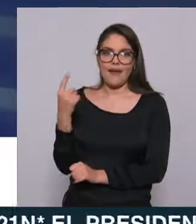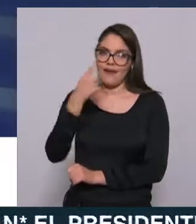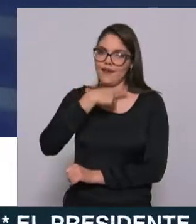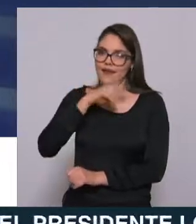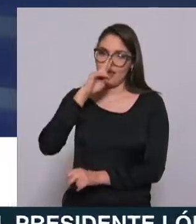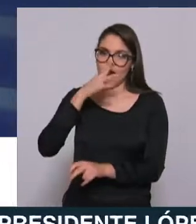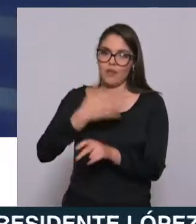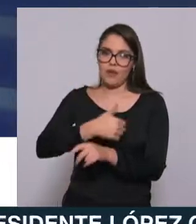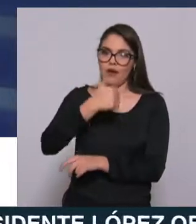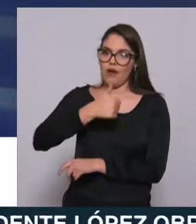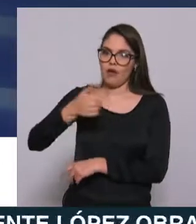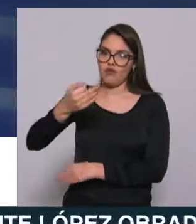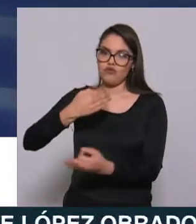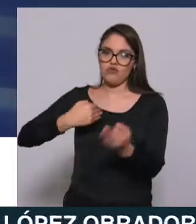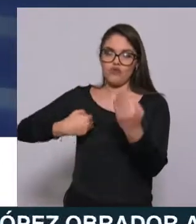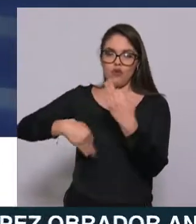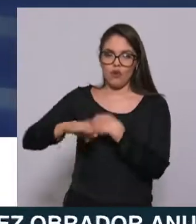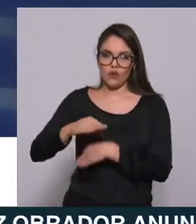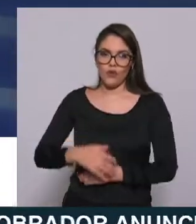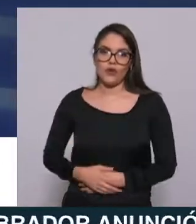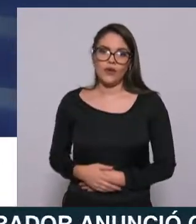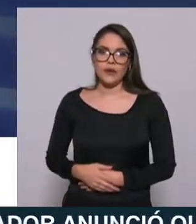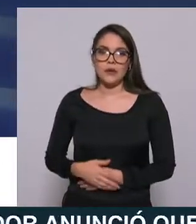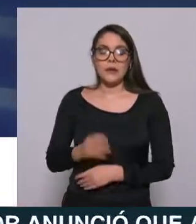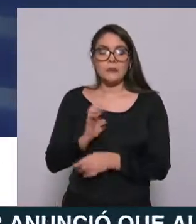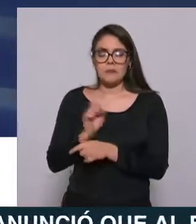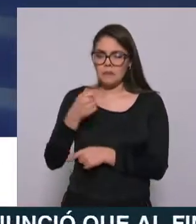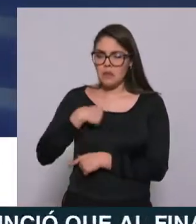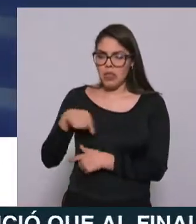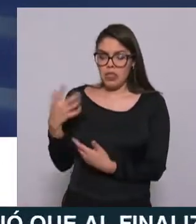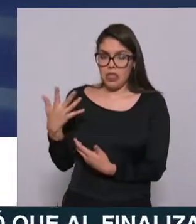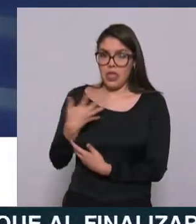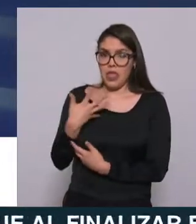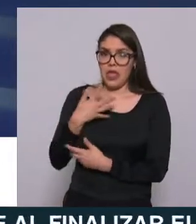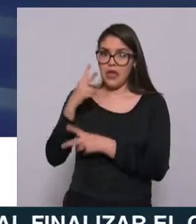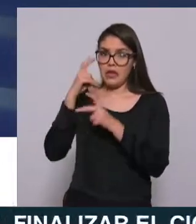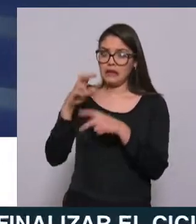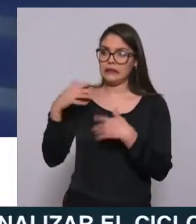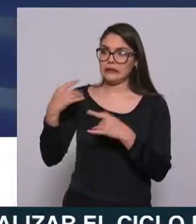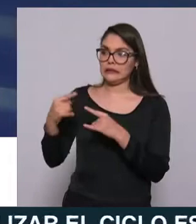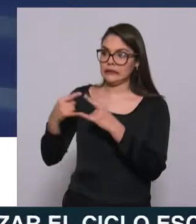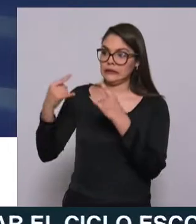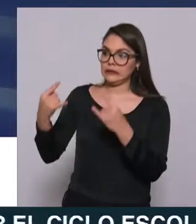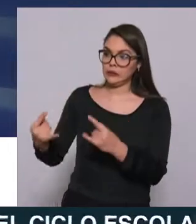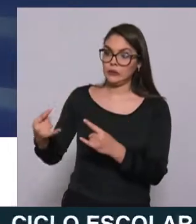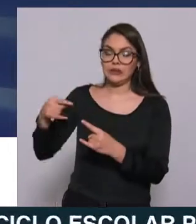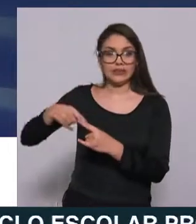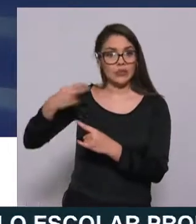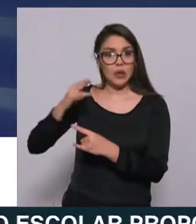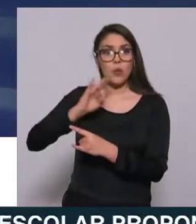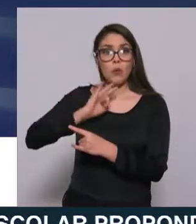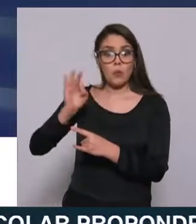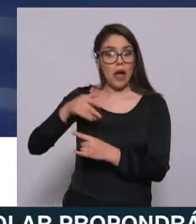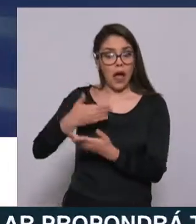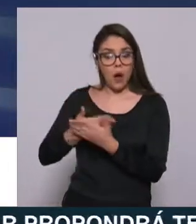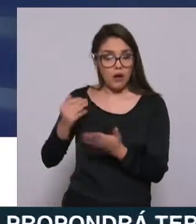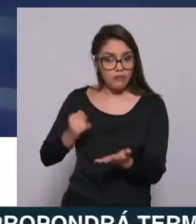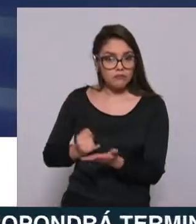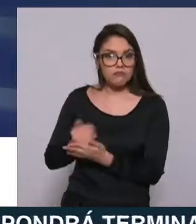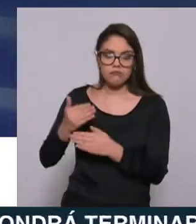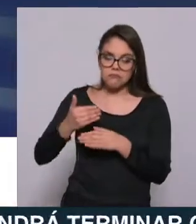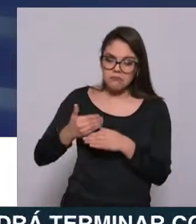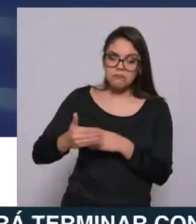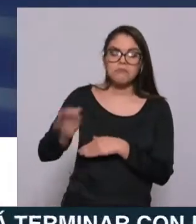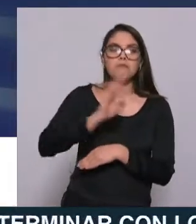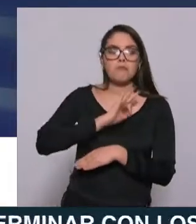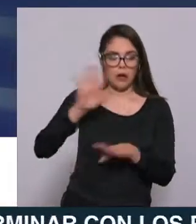todos. Entonces creo que en este nos encontramos en un momento histórico donde se pueden cambiar muchas cosas, ¿no? Por ejemplo, para